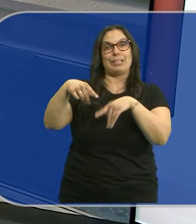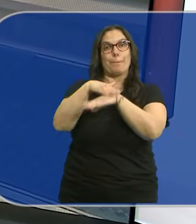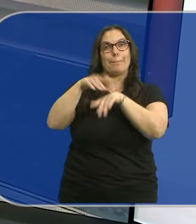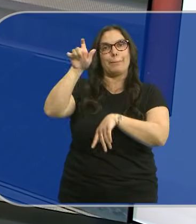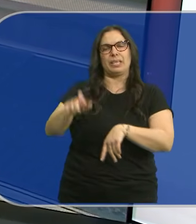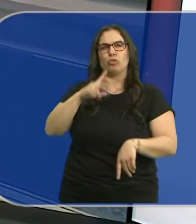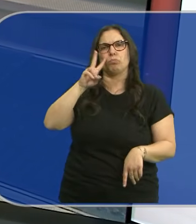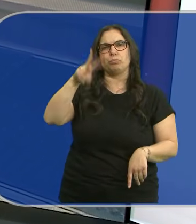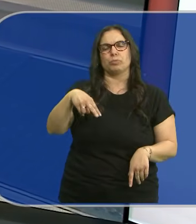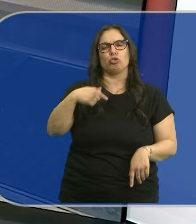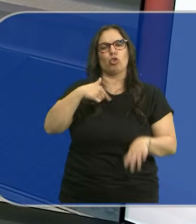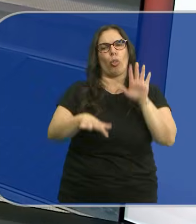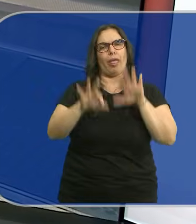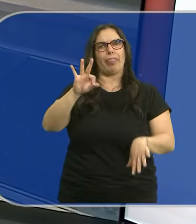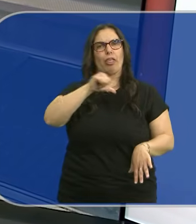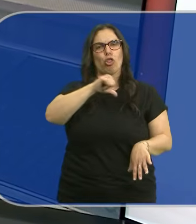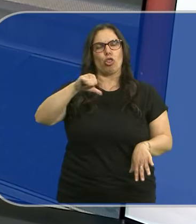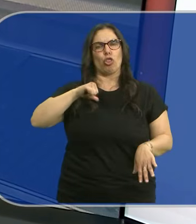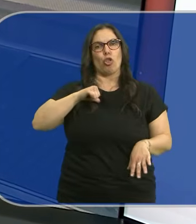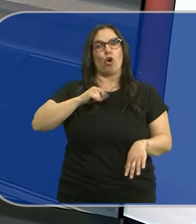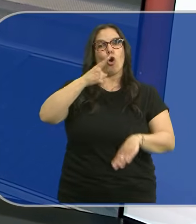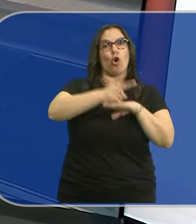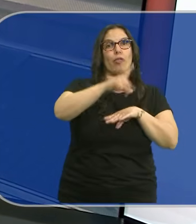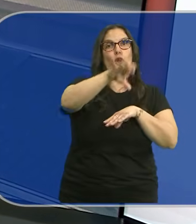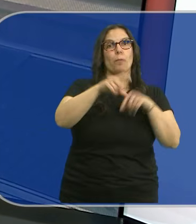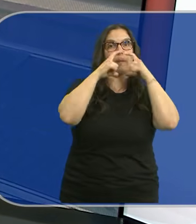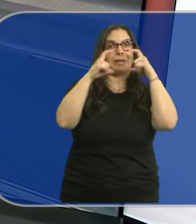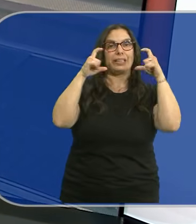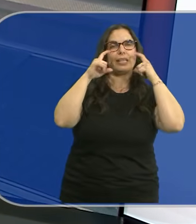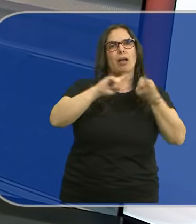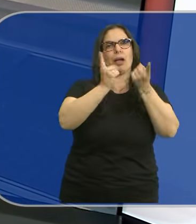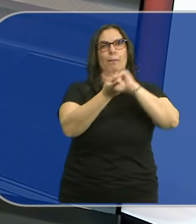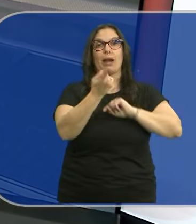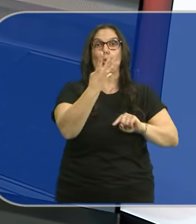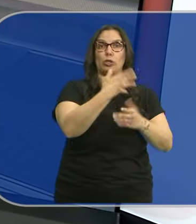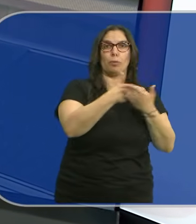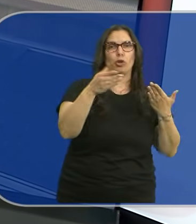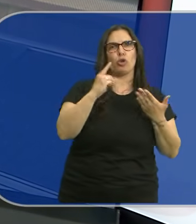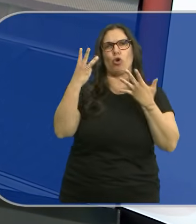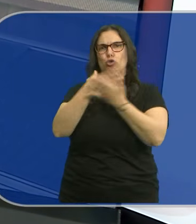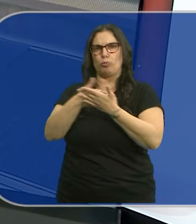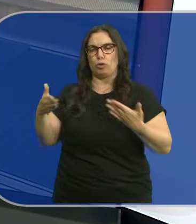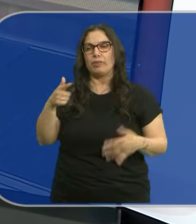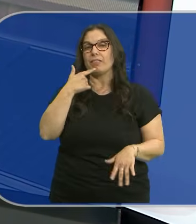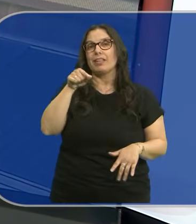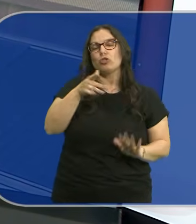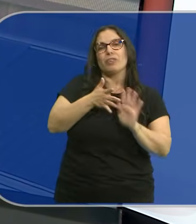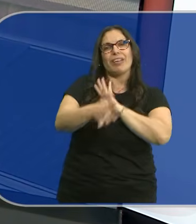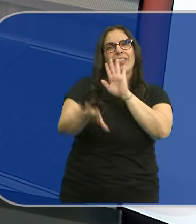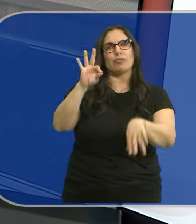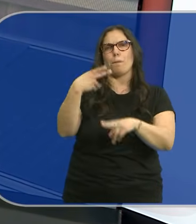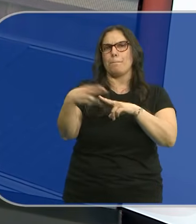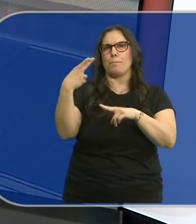ha confesado haber decidido él mismo cambiar la orden de la compra de mascarillas de 4 a 8 millones de unidades. Defiende que se trató de una